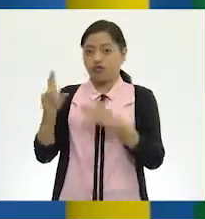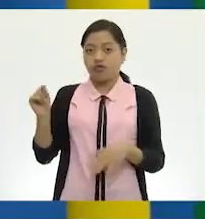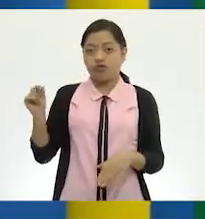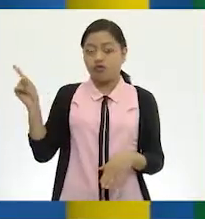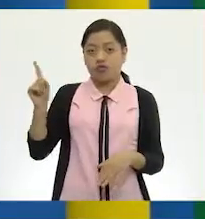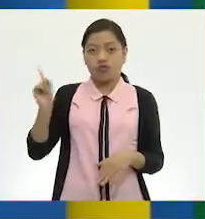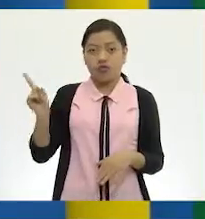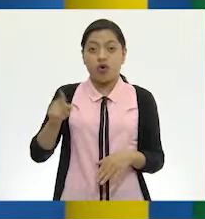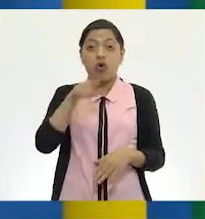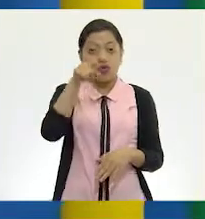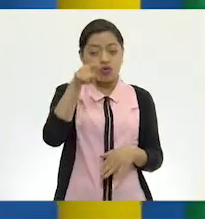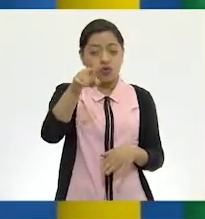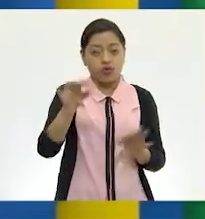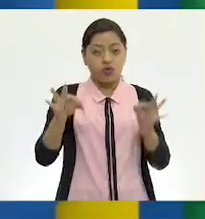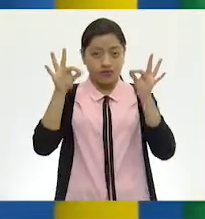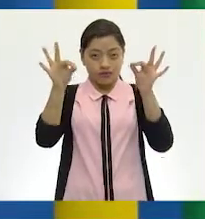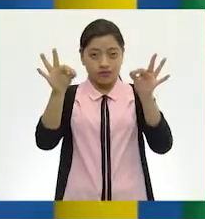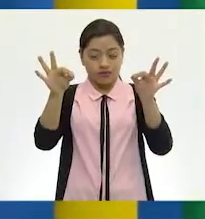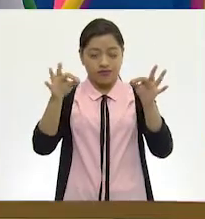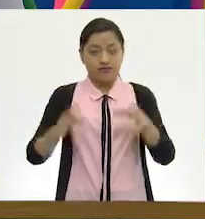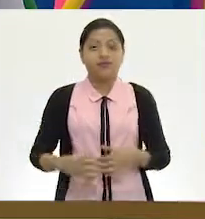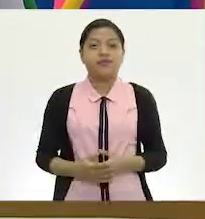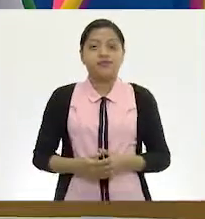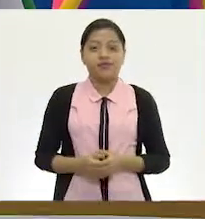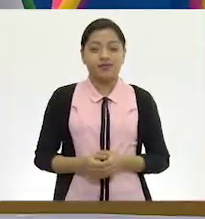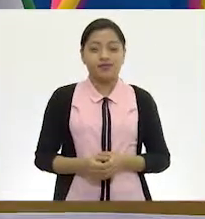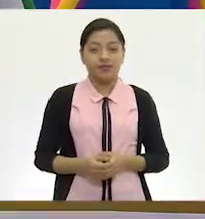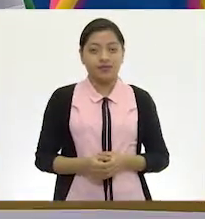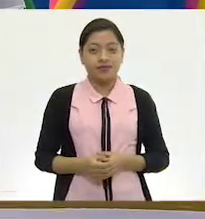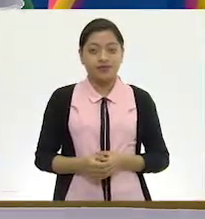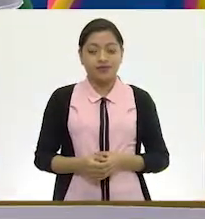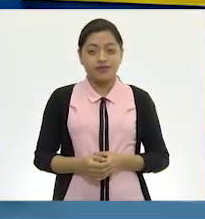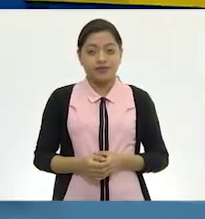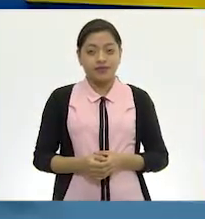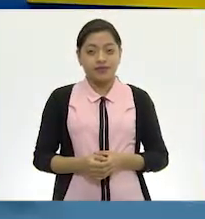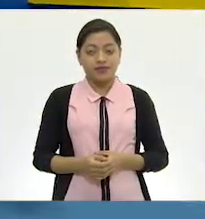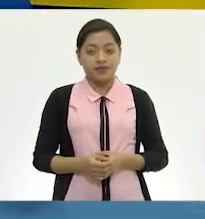que ver. Yo te voy a mostrar.